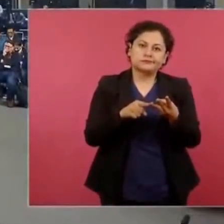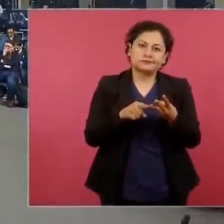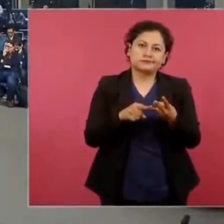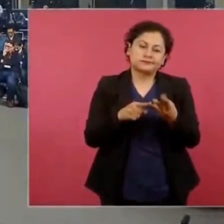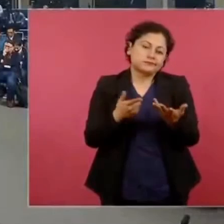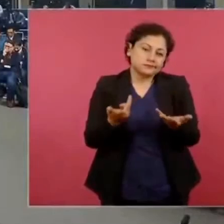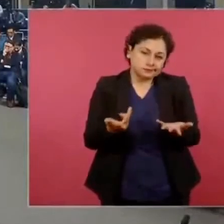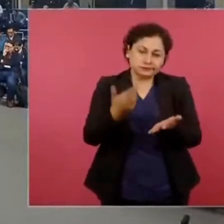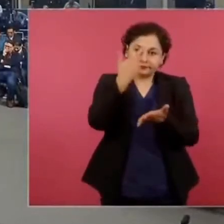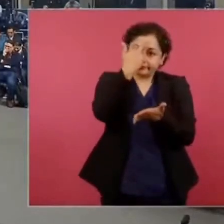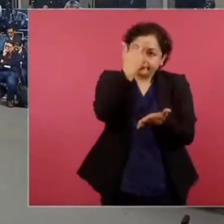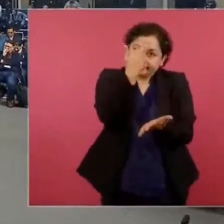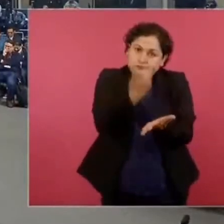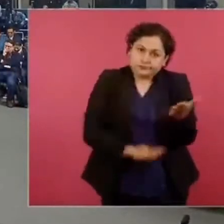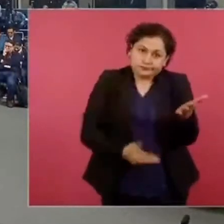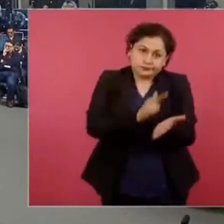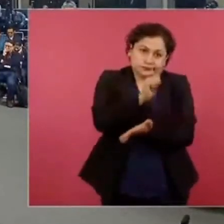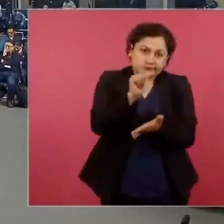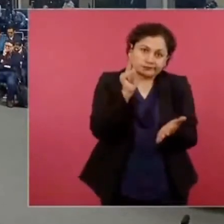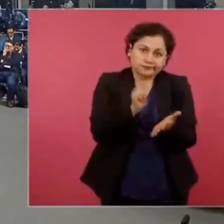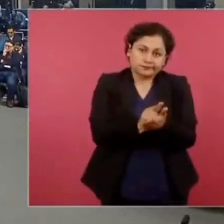delincuencia.